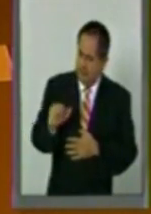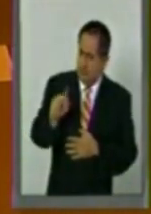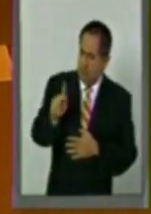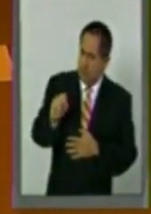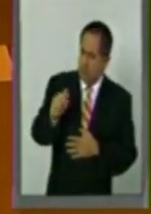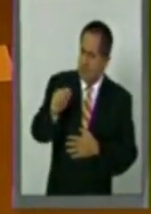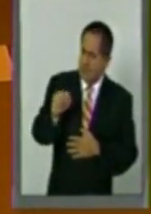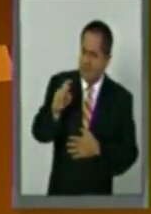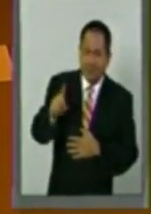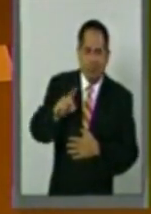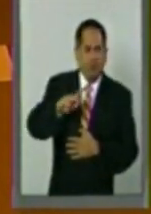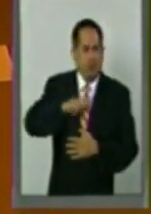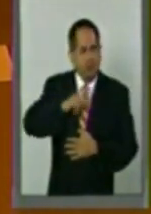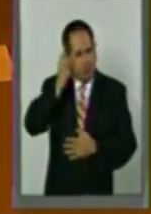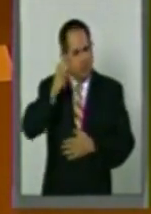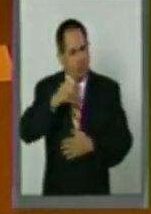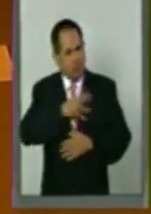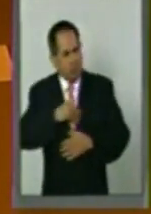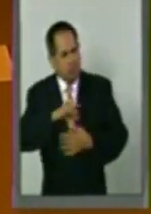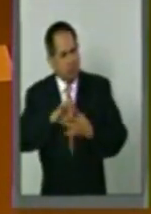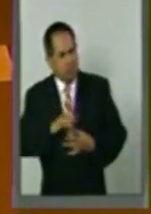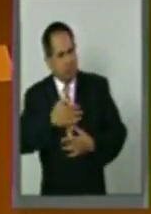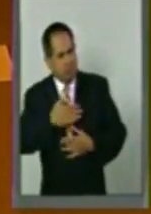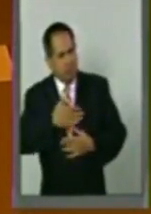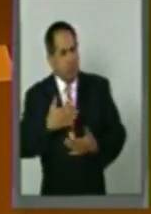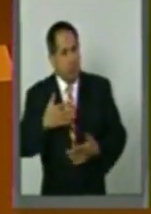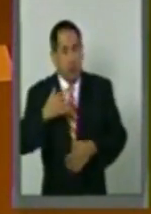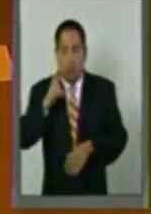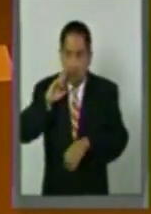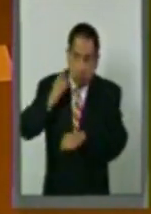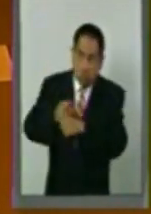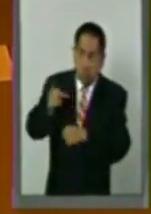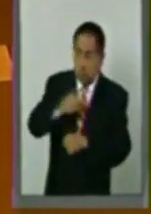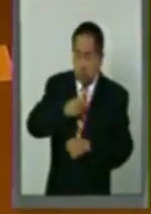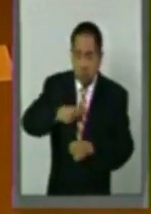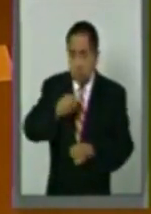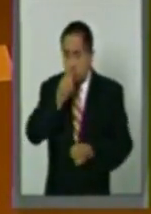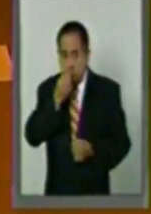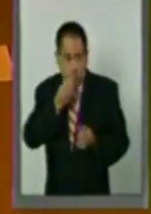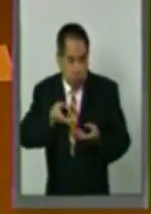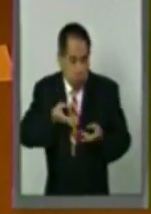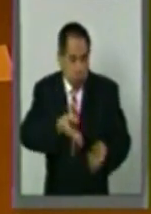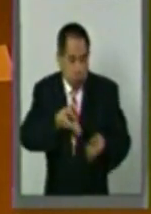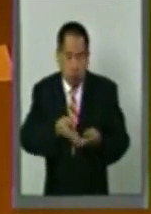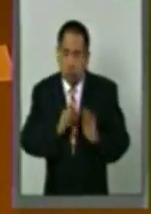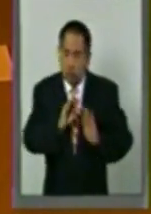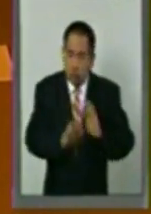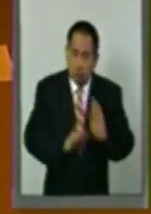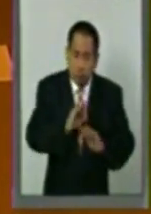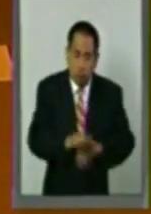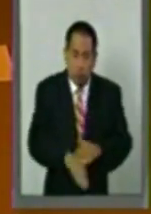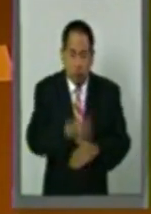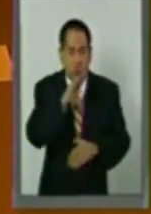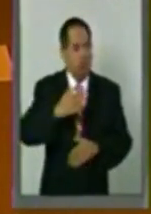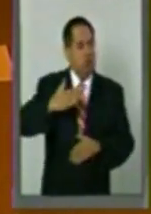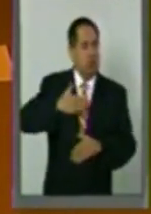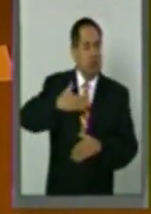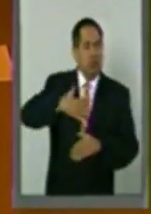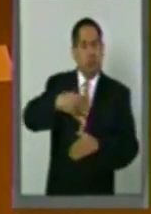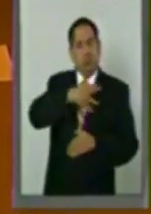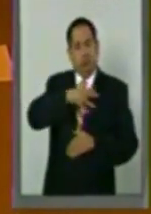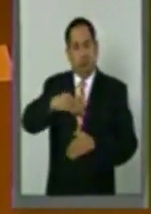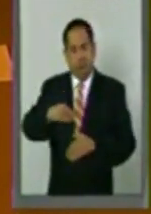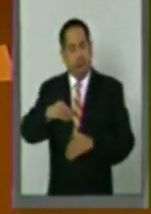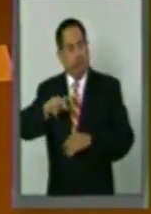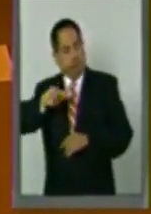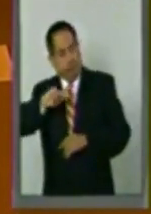deriva de la filiación que los une, tienen obligaciones alimentarias y de crianza, pues la patria potestad no debe comprenderse